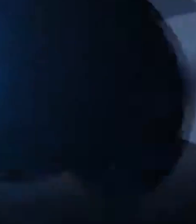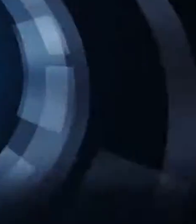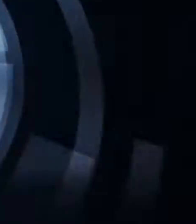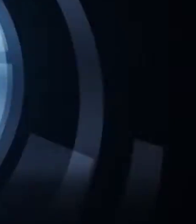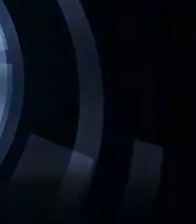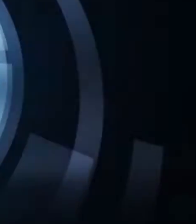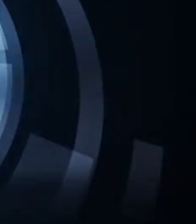¡Gracias!